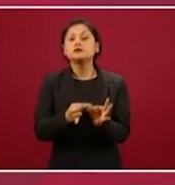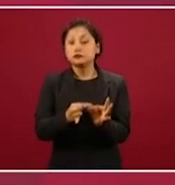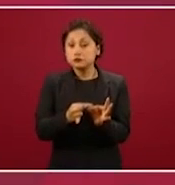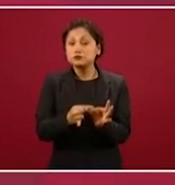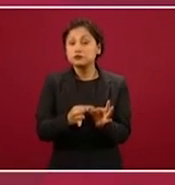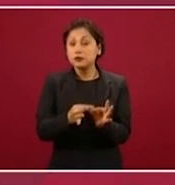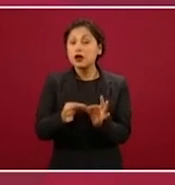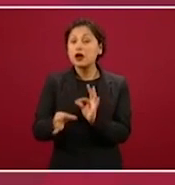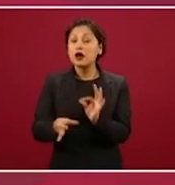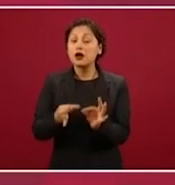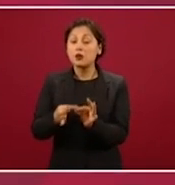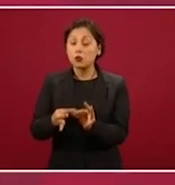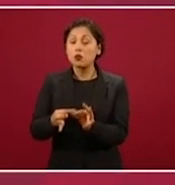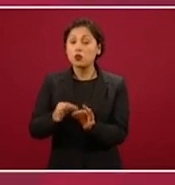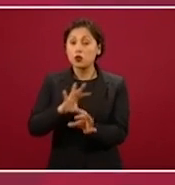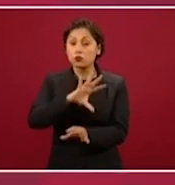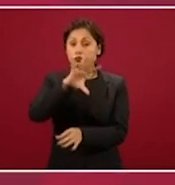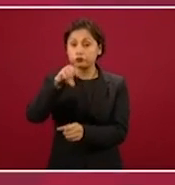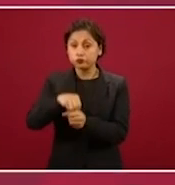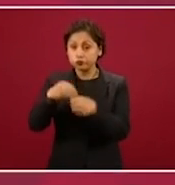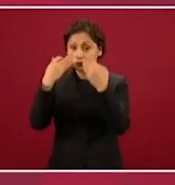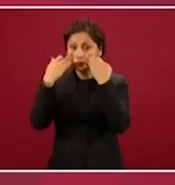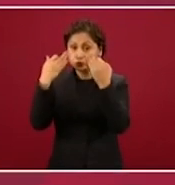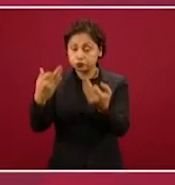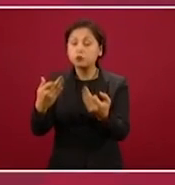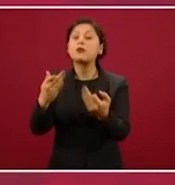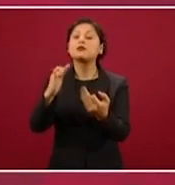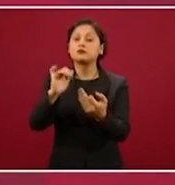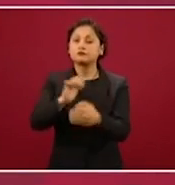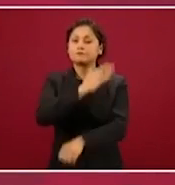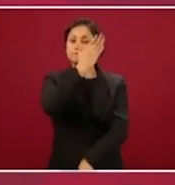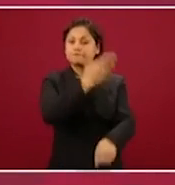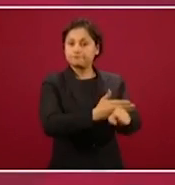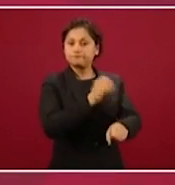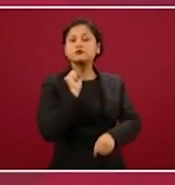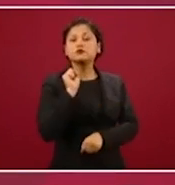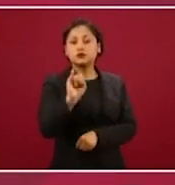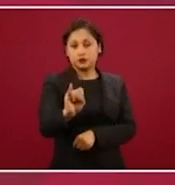responsables, sean los que adquirieron